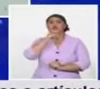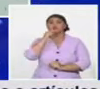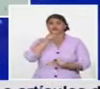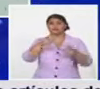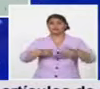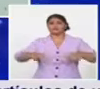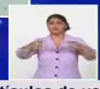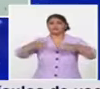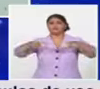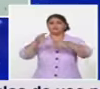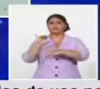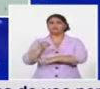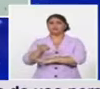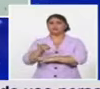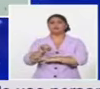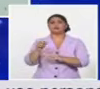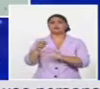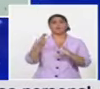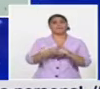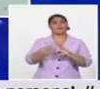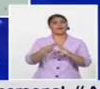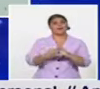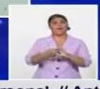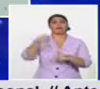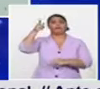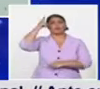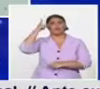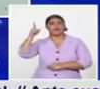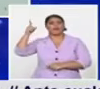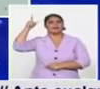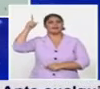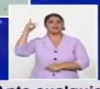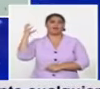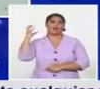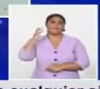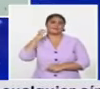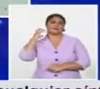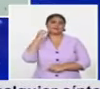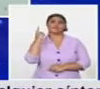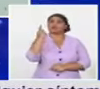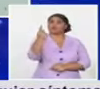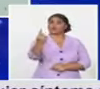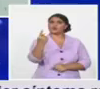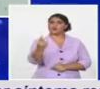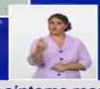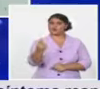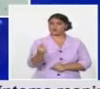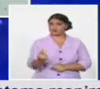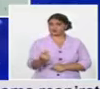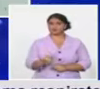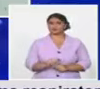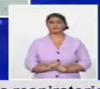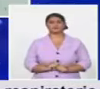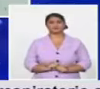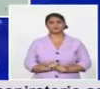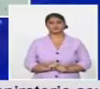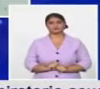Bayamo, Buey Arriba y Manzanillo, uno de cada uno. En la provincia